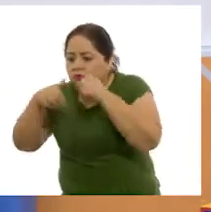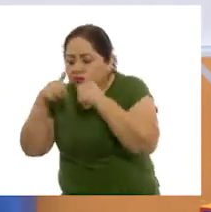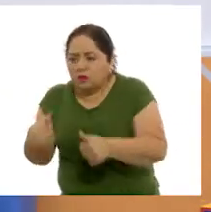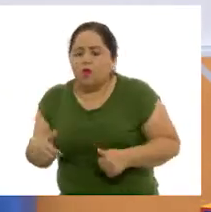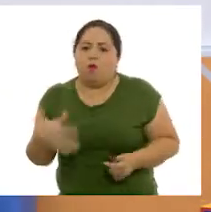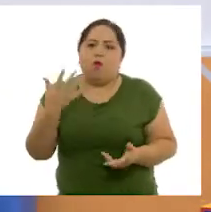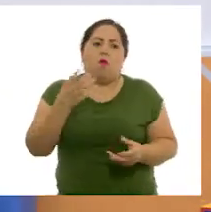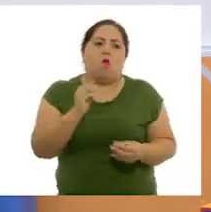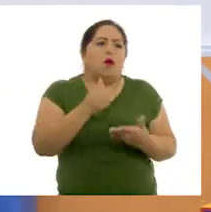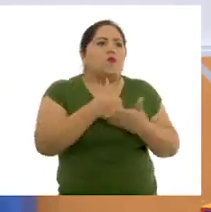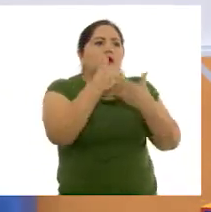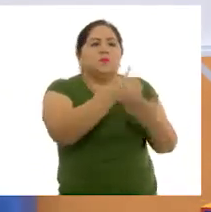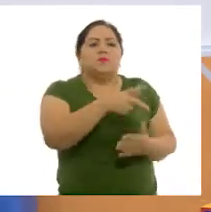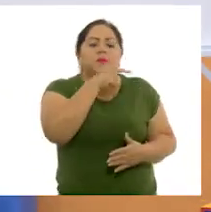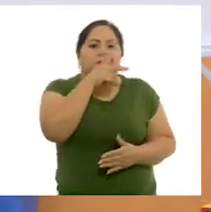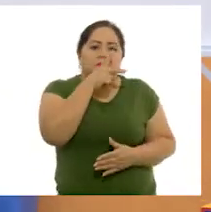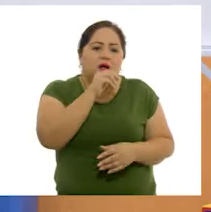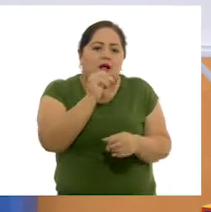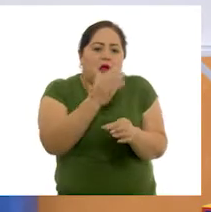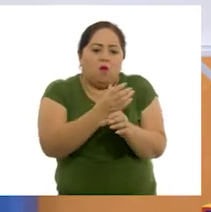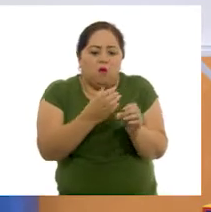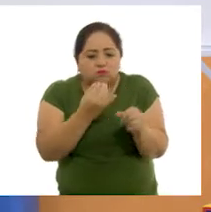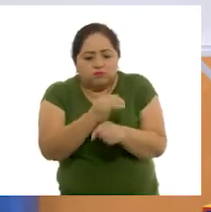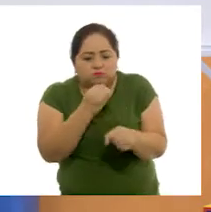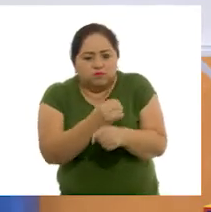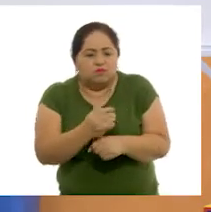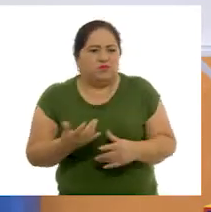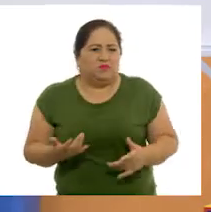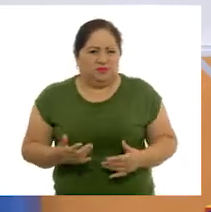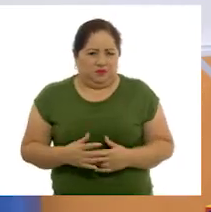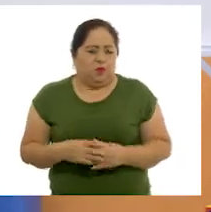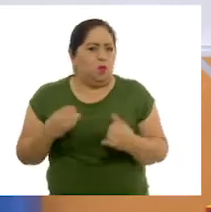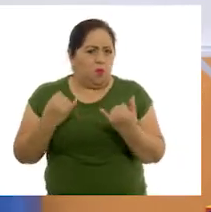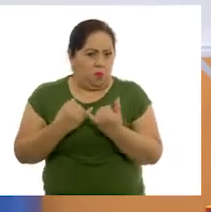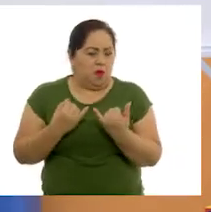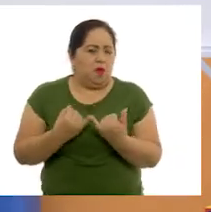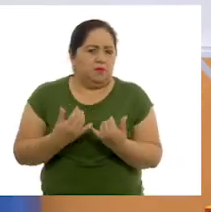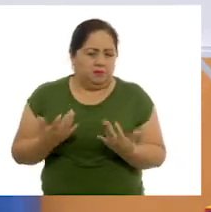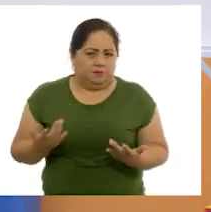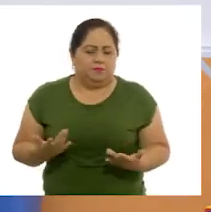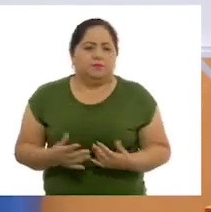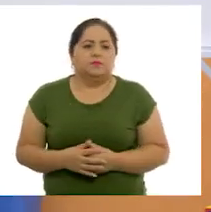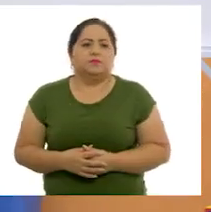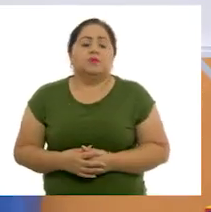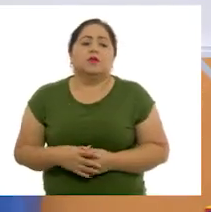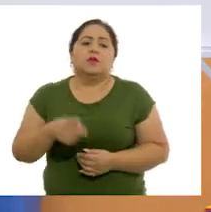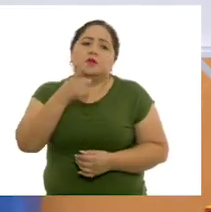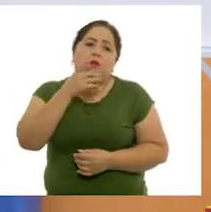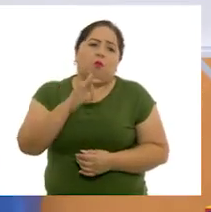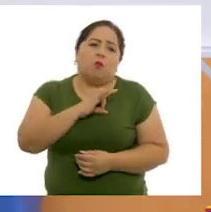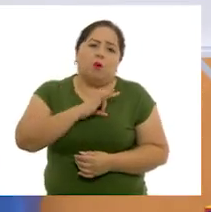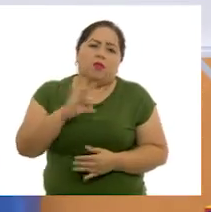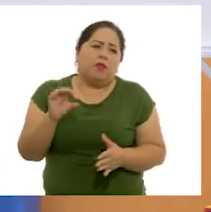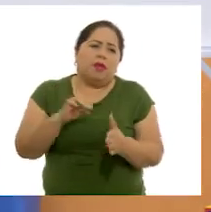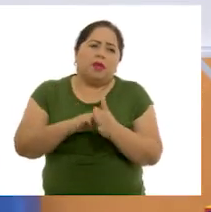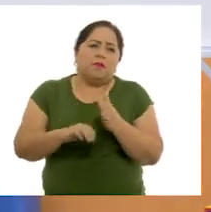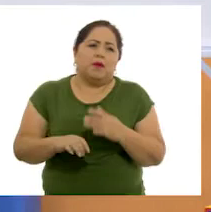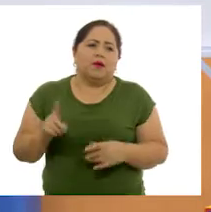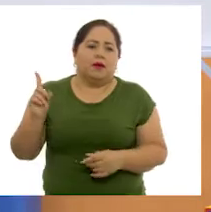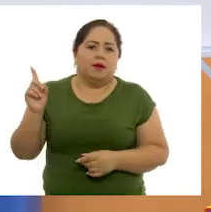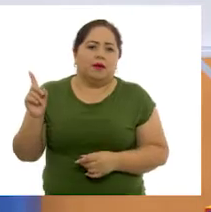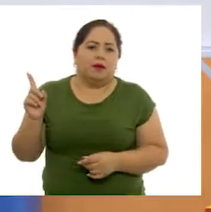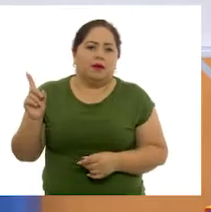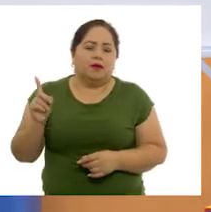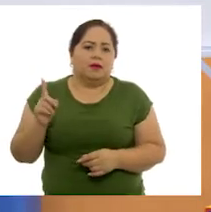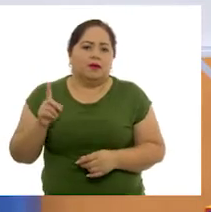o que está ayudándole a papá a construir algún mueble. También, ¿verdad? Sí. Y podría ser, ¿qué te parece esta, la